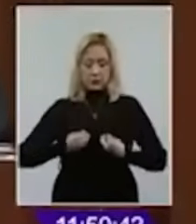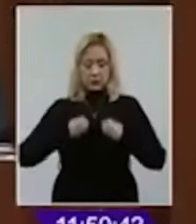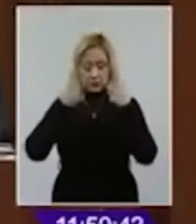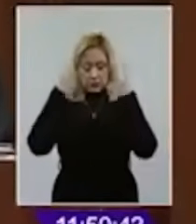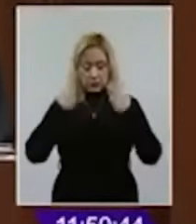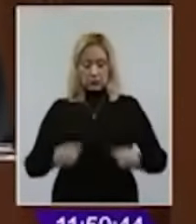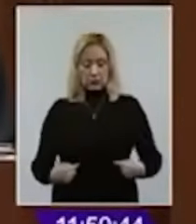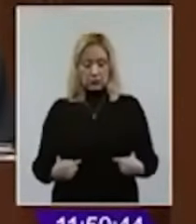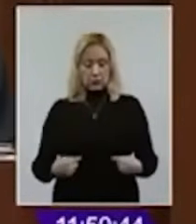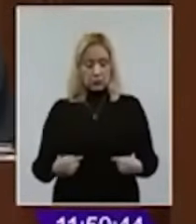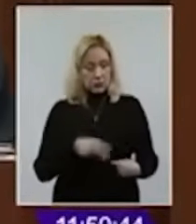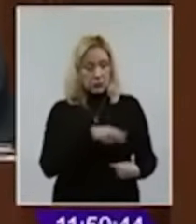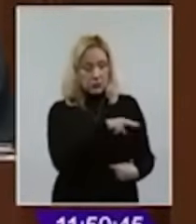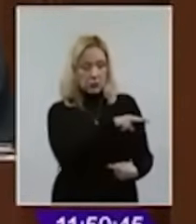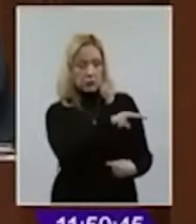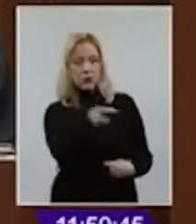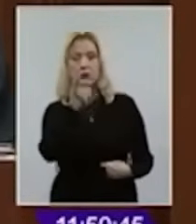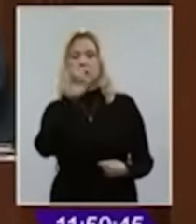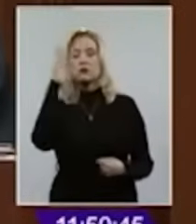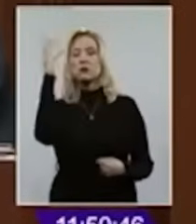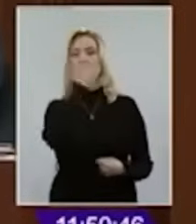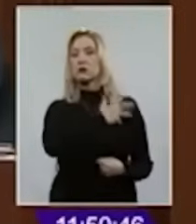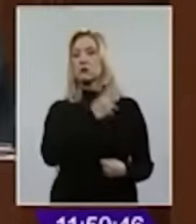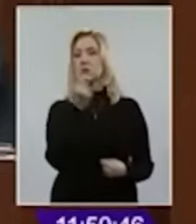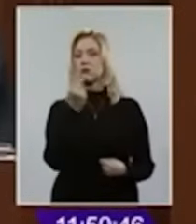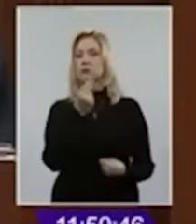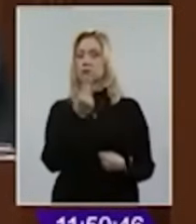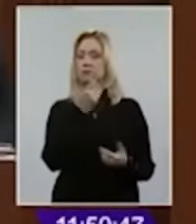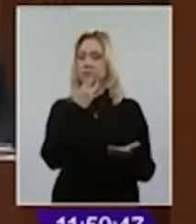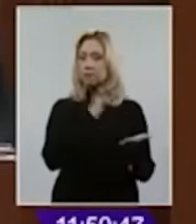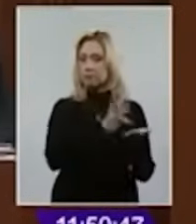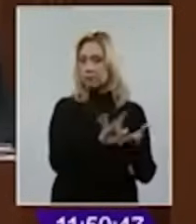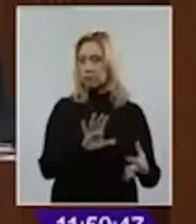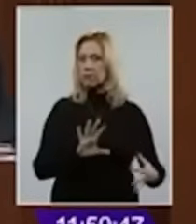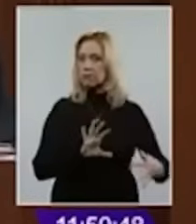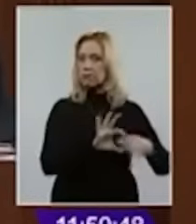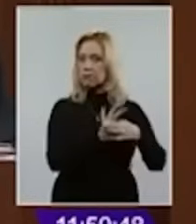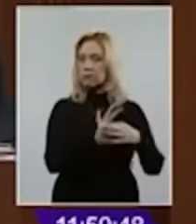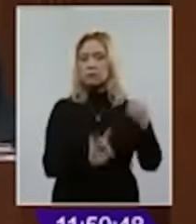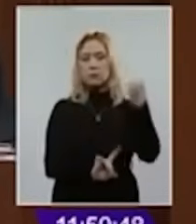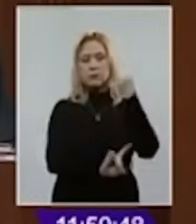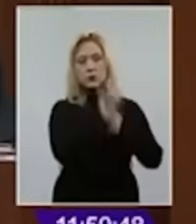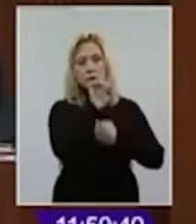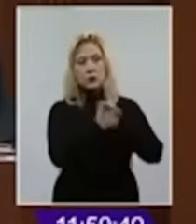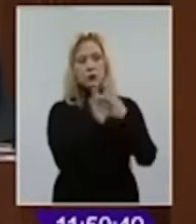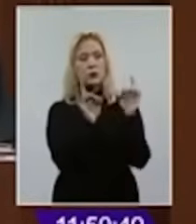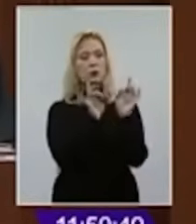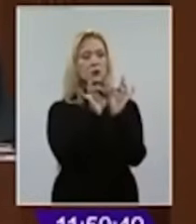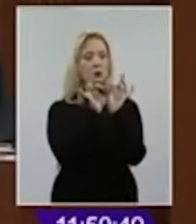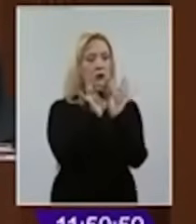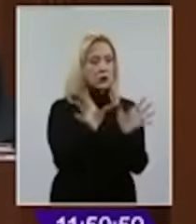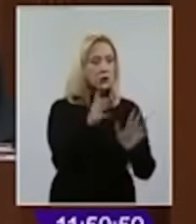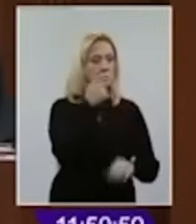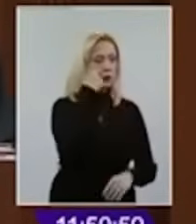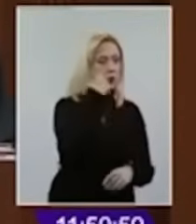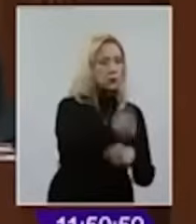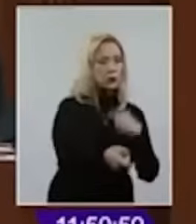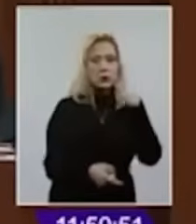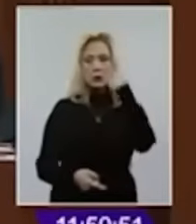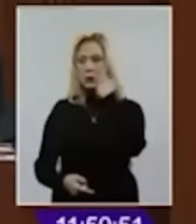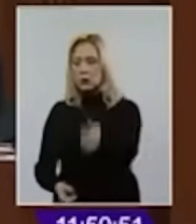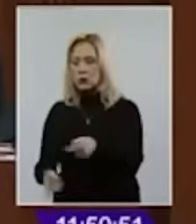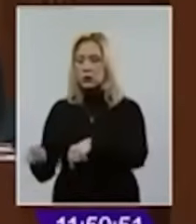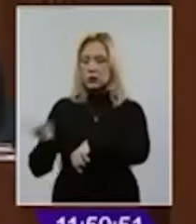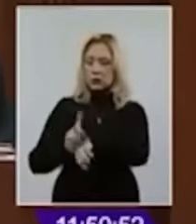más amplia y tomar posición ante los problemas de cada día para